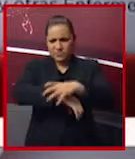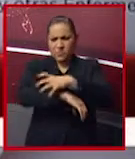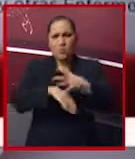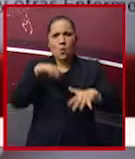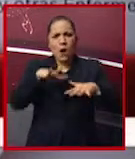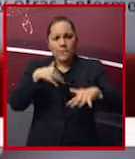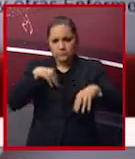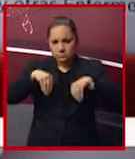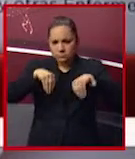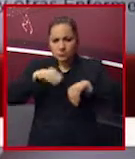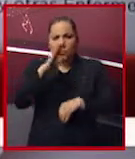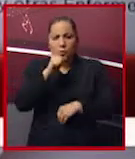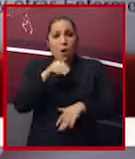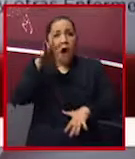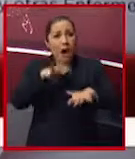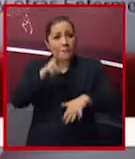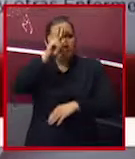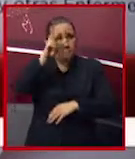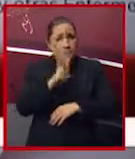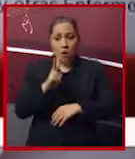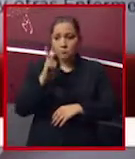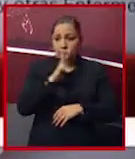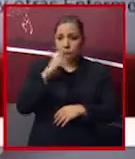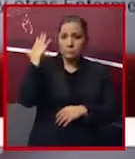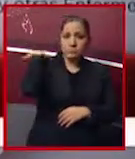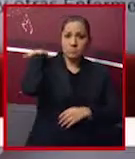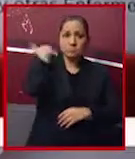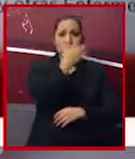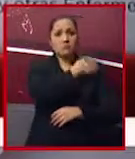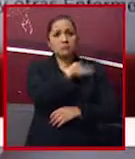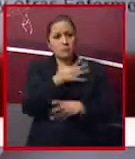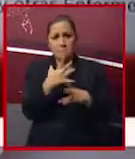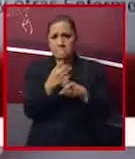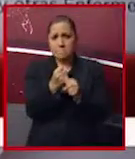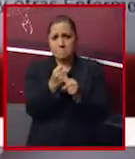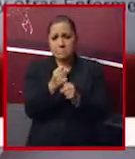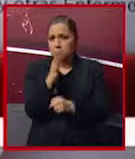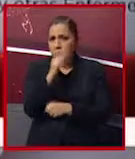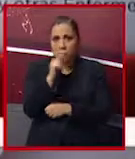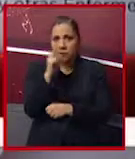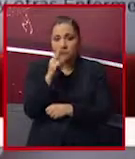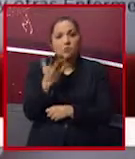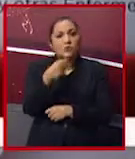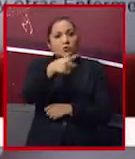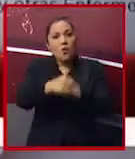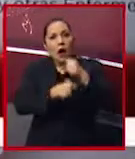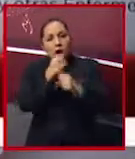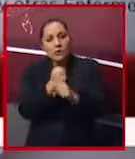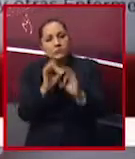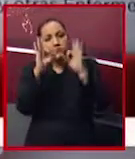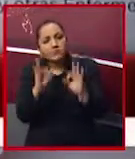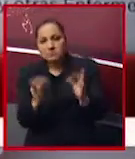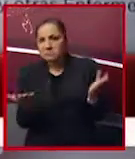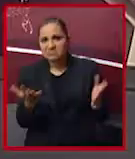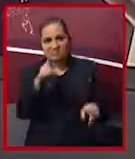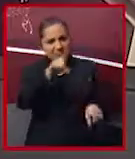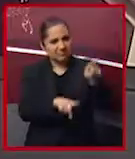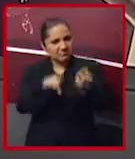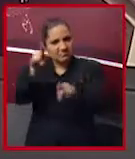como parálisis respiratoria, que además puede presentarse a cualquier edad y en personas de ambos